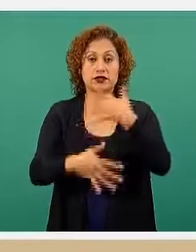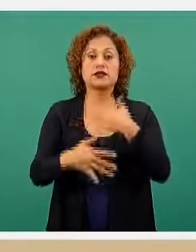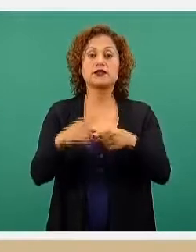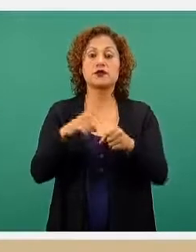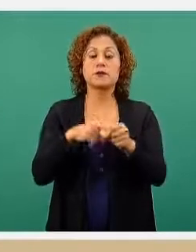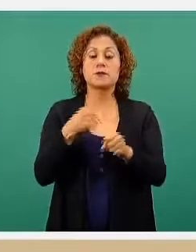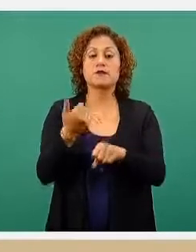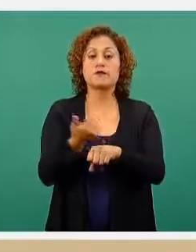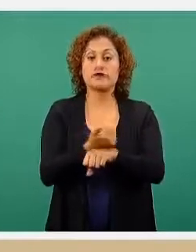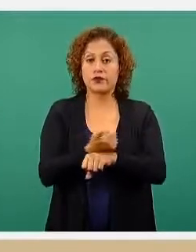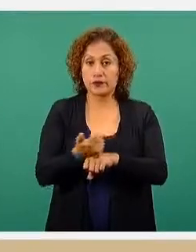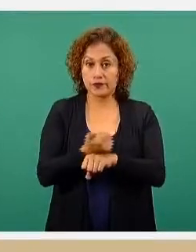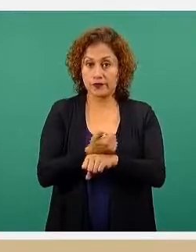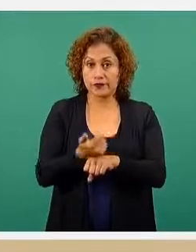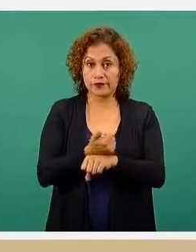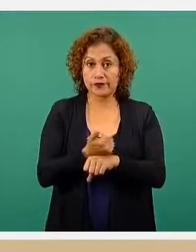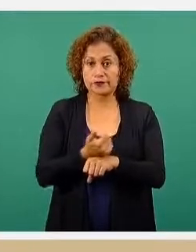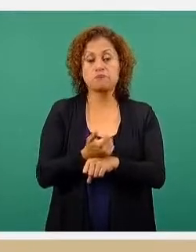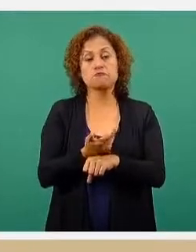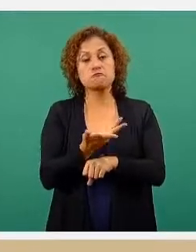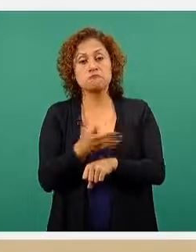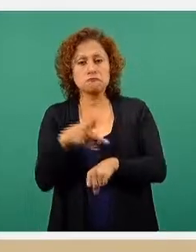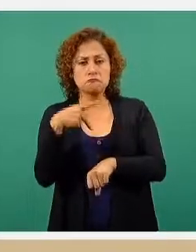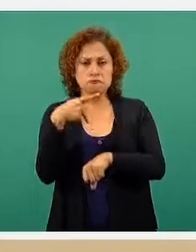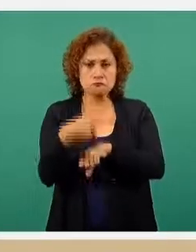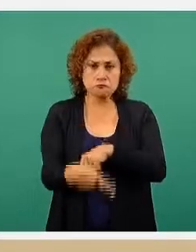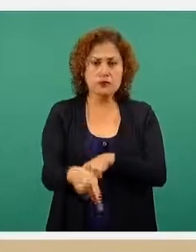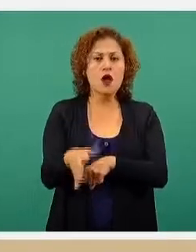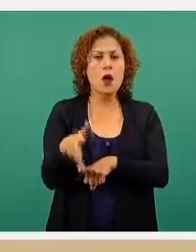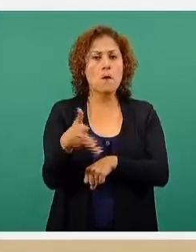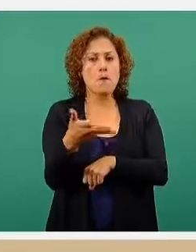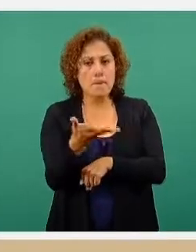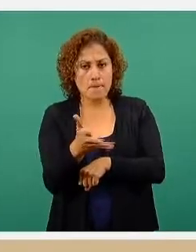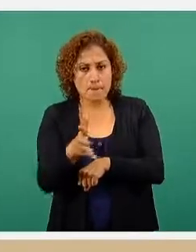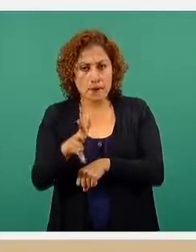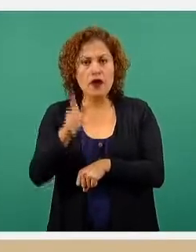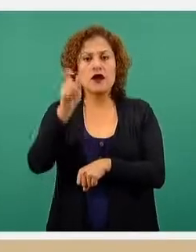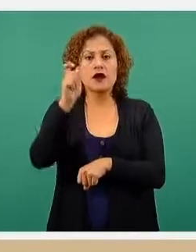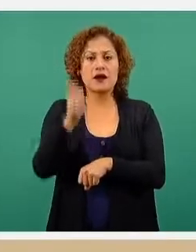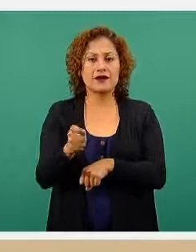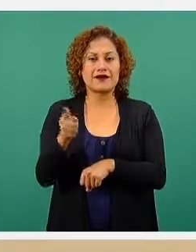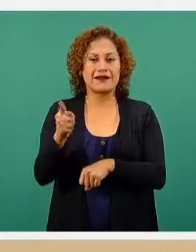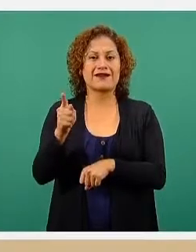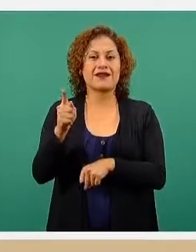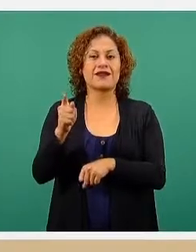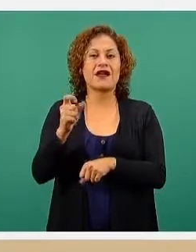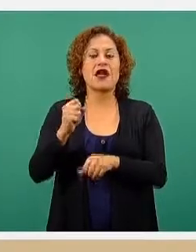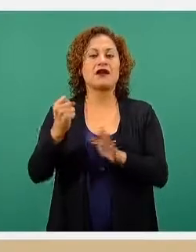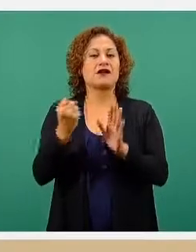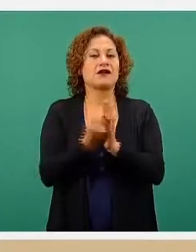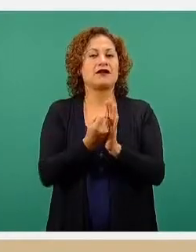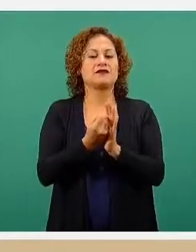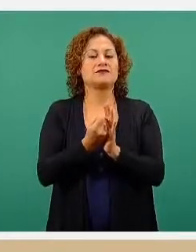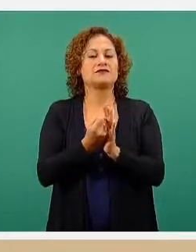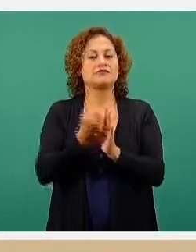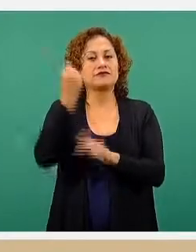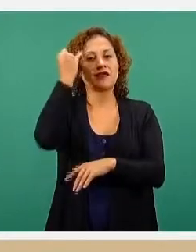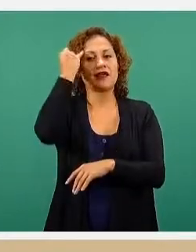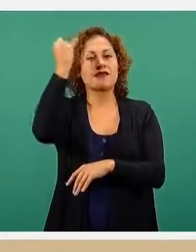amarillo, este nivel de riesgo epidémico representado por la esperanza de regresar a una